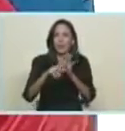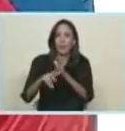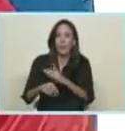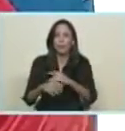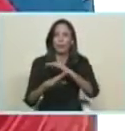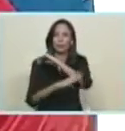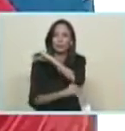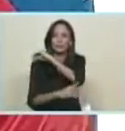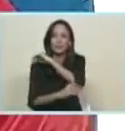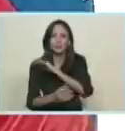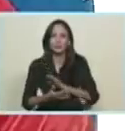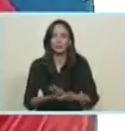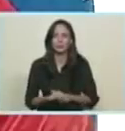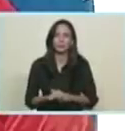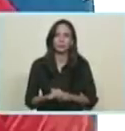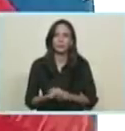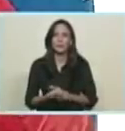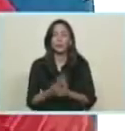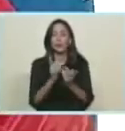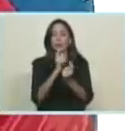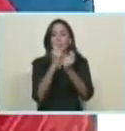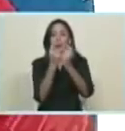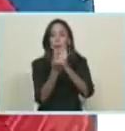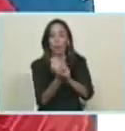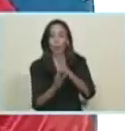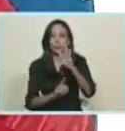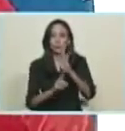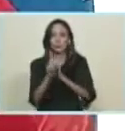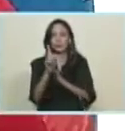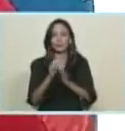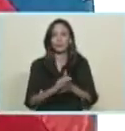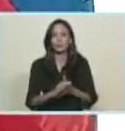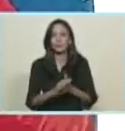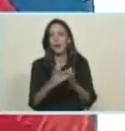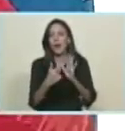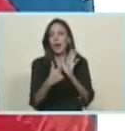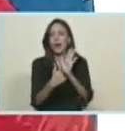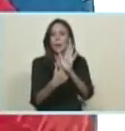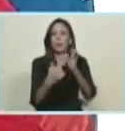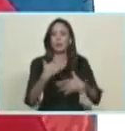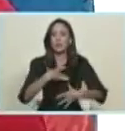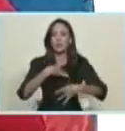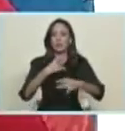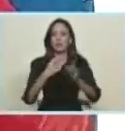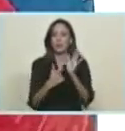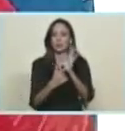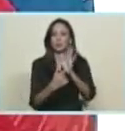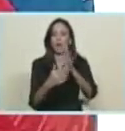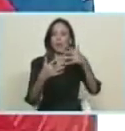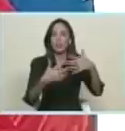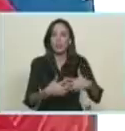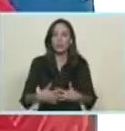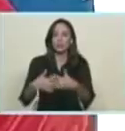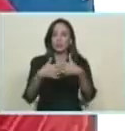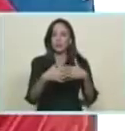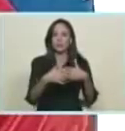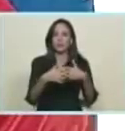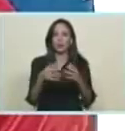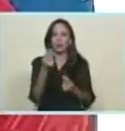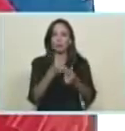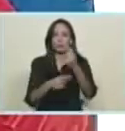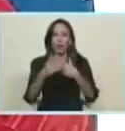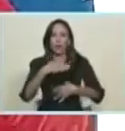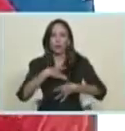El Estado Nacional que se constituyó y creció fue a imagen y semejanza del rentismo y